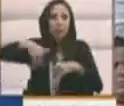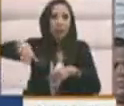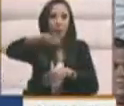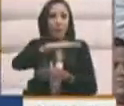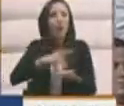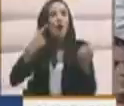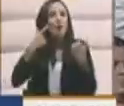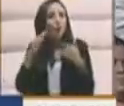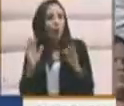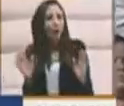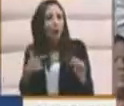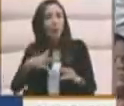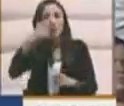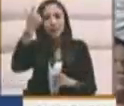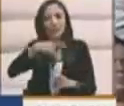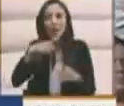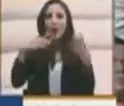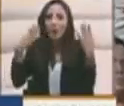salir a decir